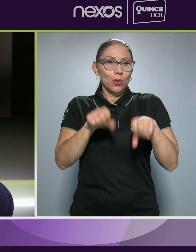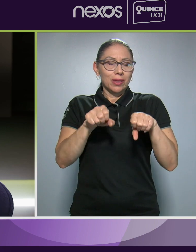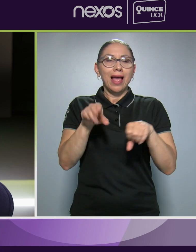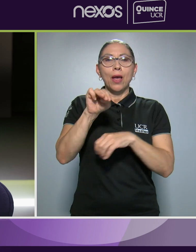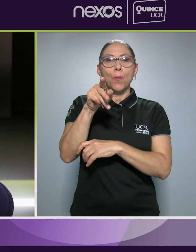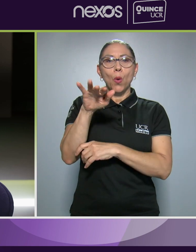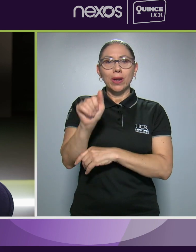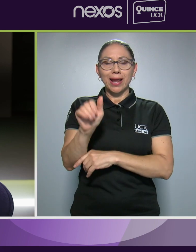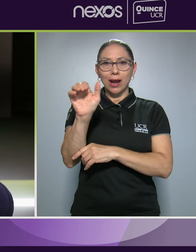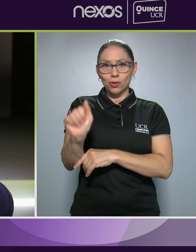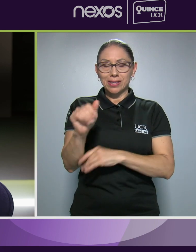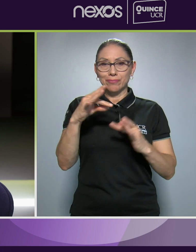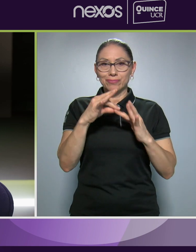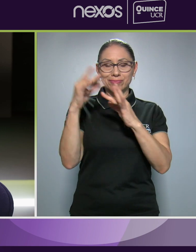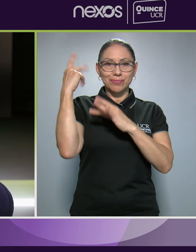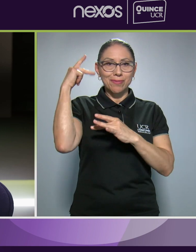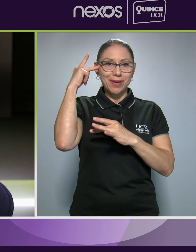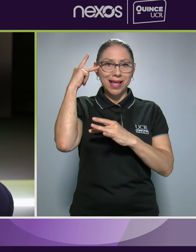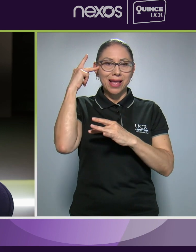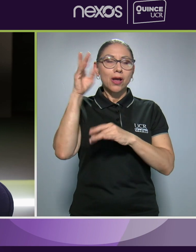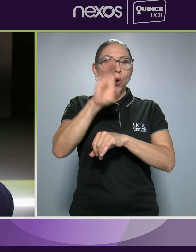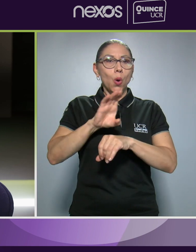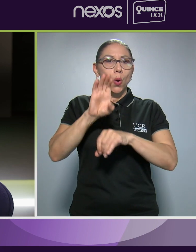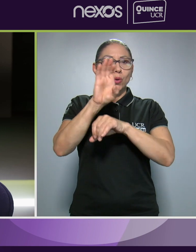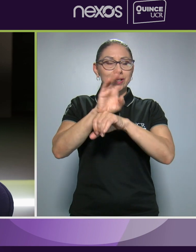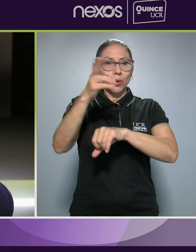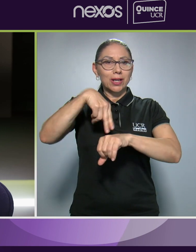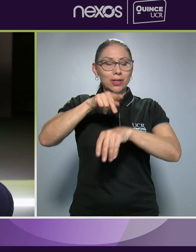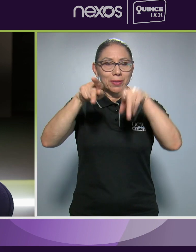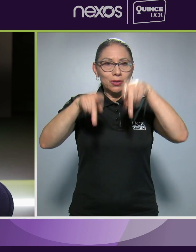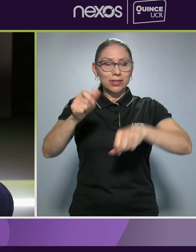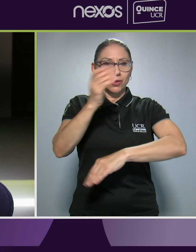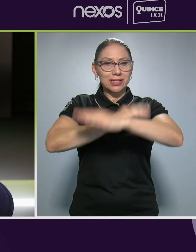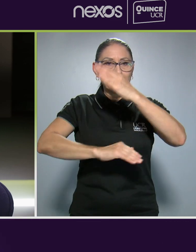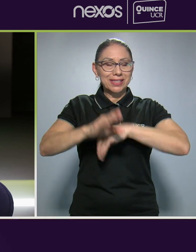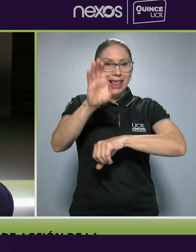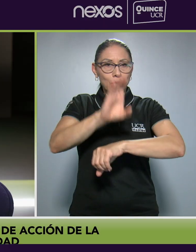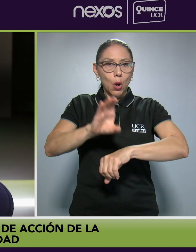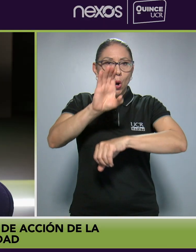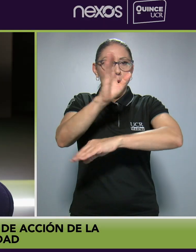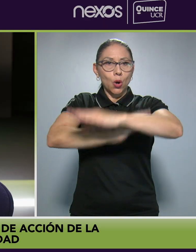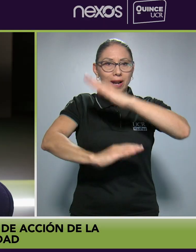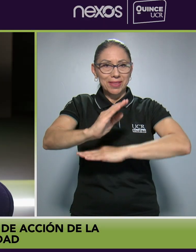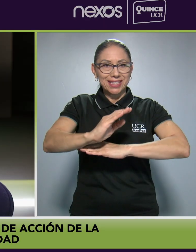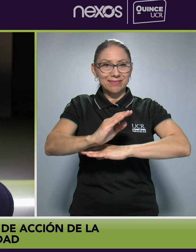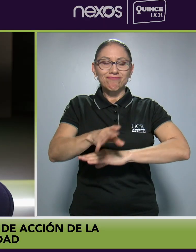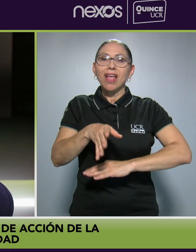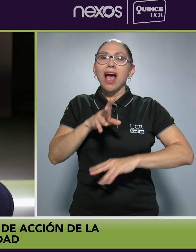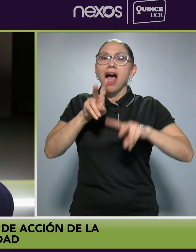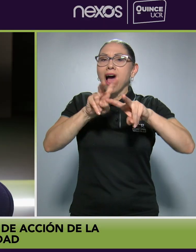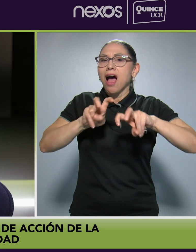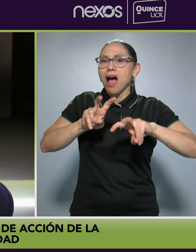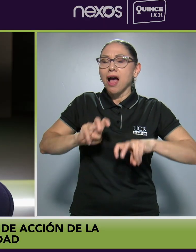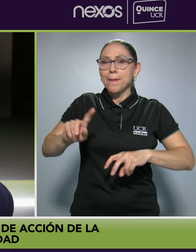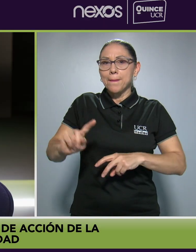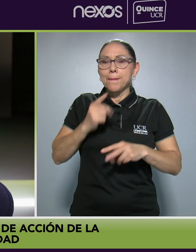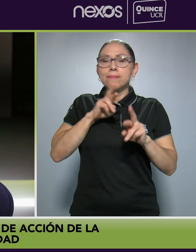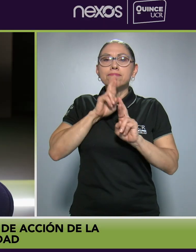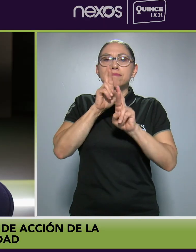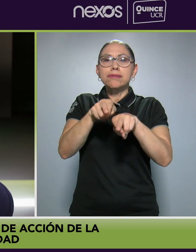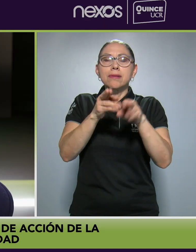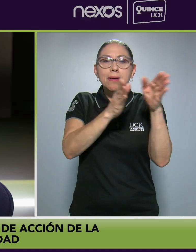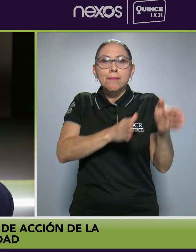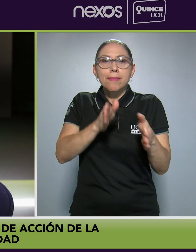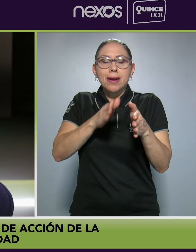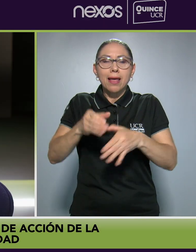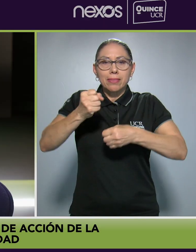Acosta, politóloga del Consejo Nacional de Personas con Discapacidad, CONAPDIS. Analizaremos los primeros resultados del Plan de Acción